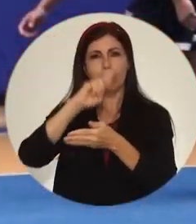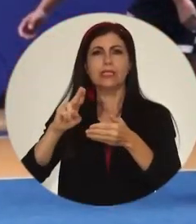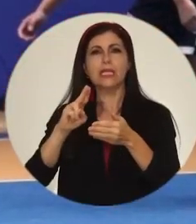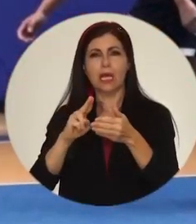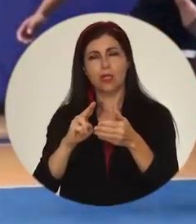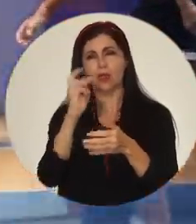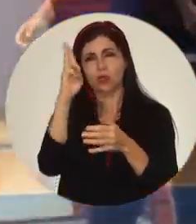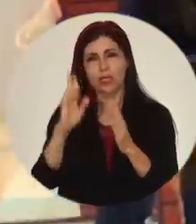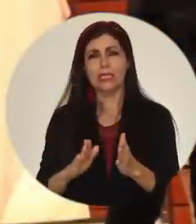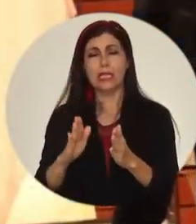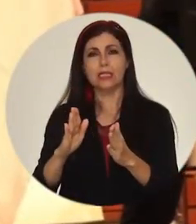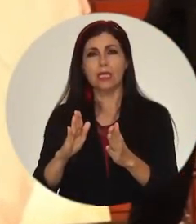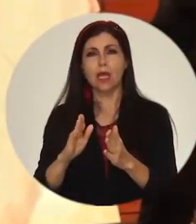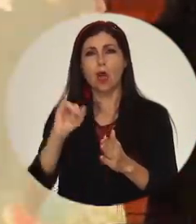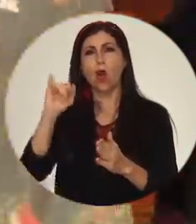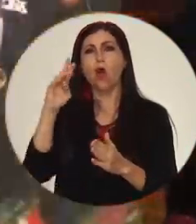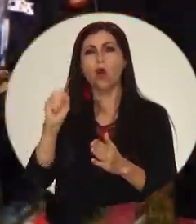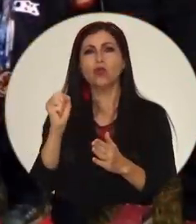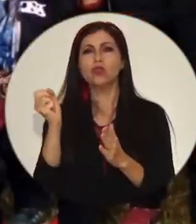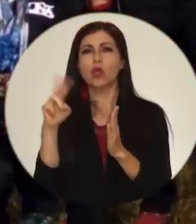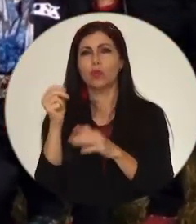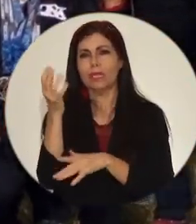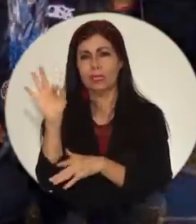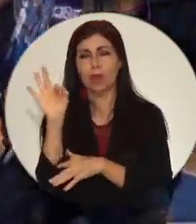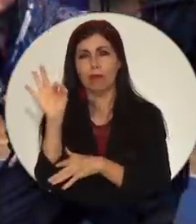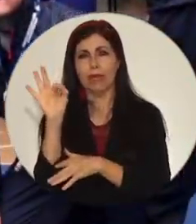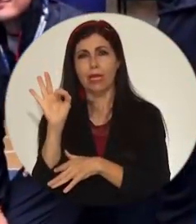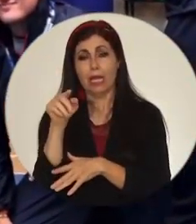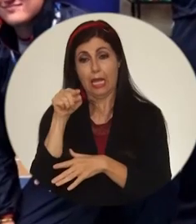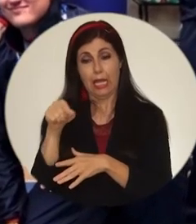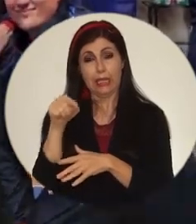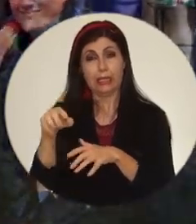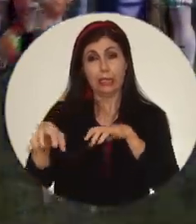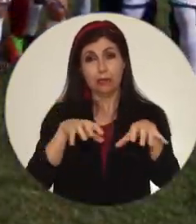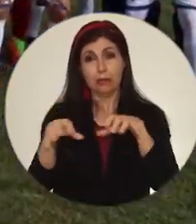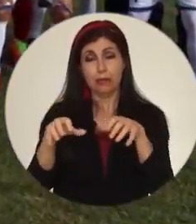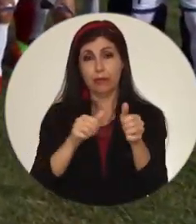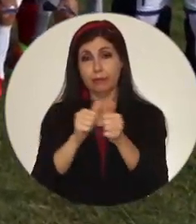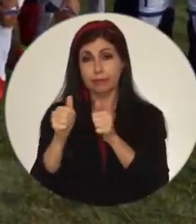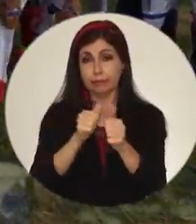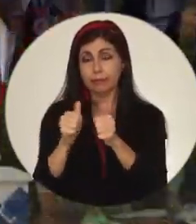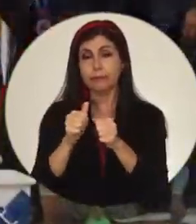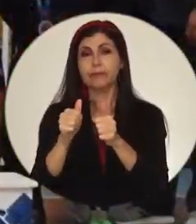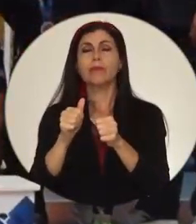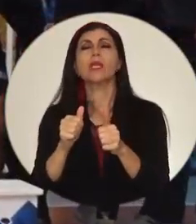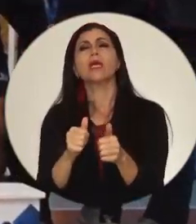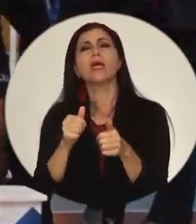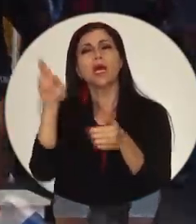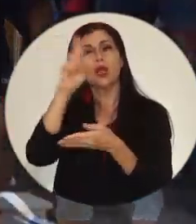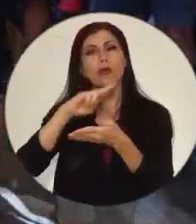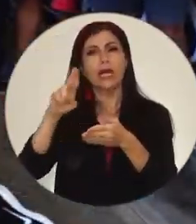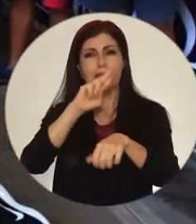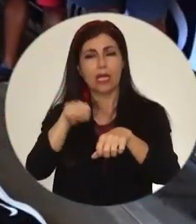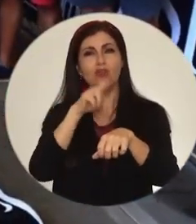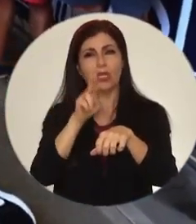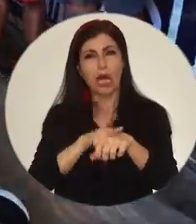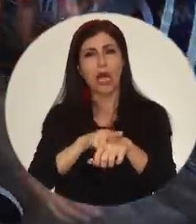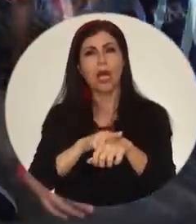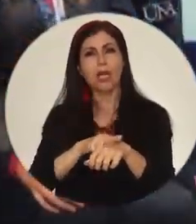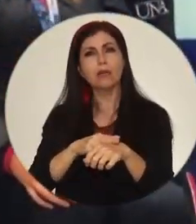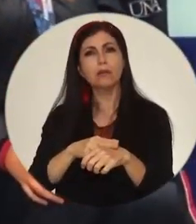Juegos Universitarios Costarricenses Juncos 2019. En dichas justas, la Universidad Nacional sacó una excelente